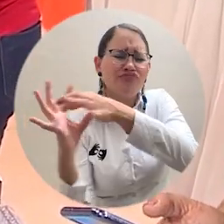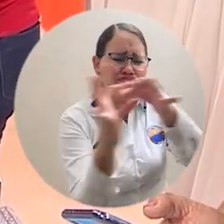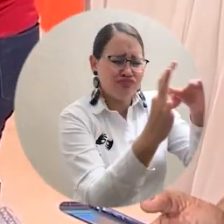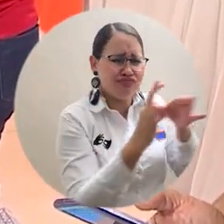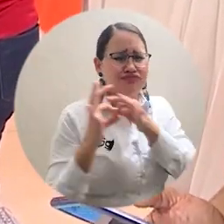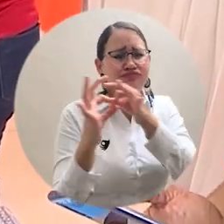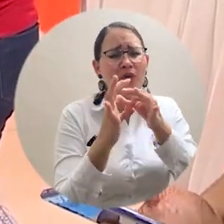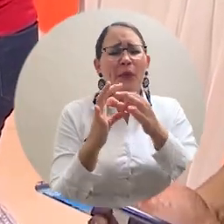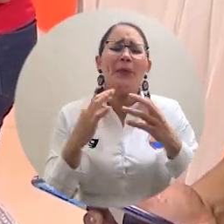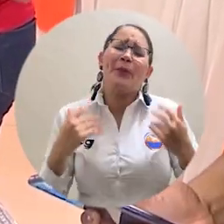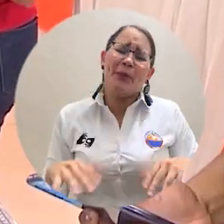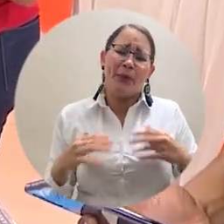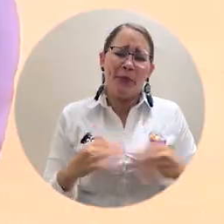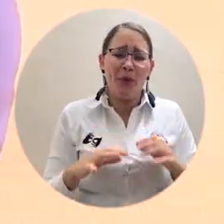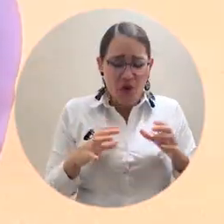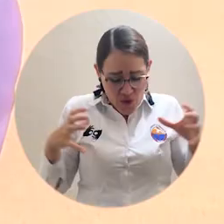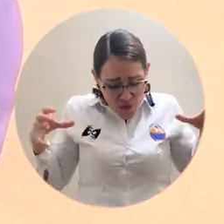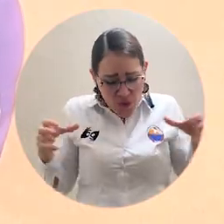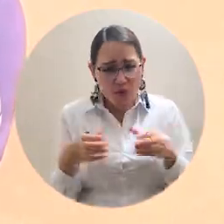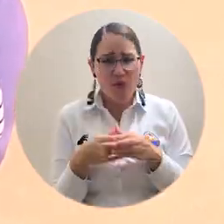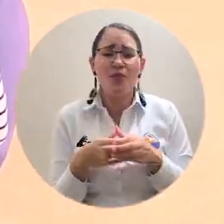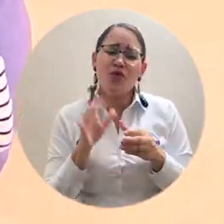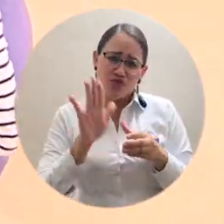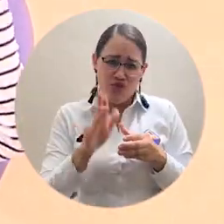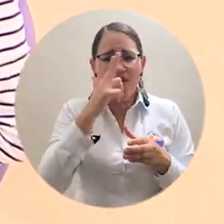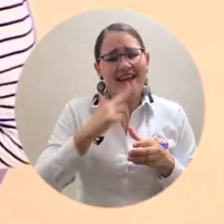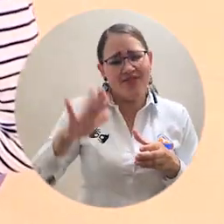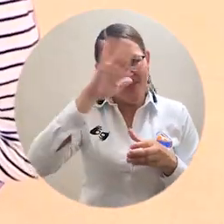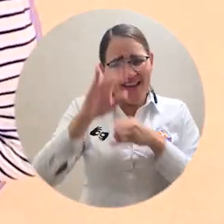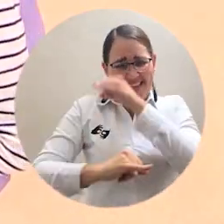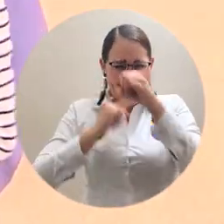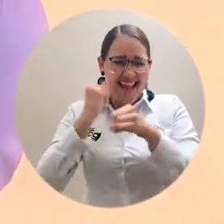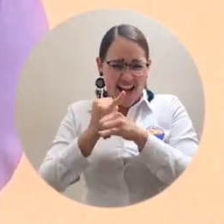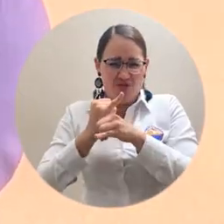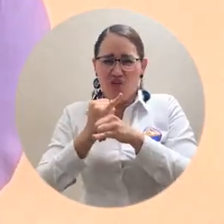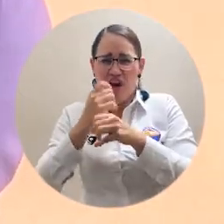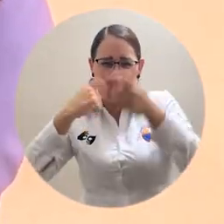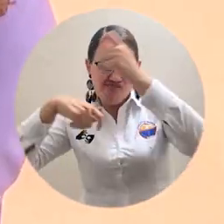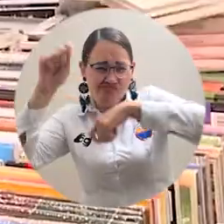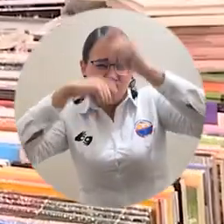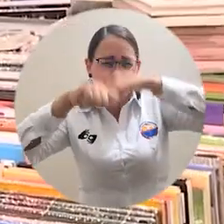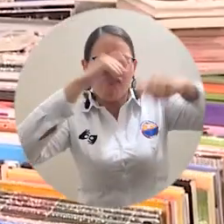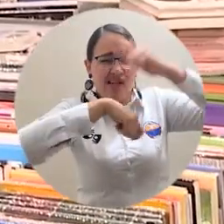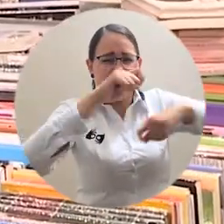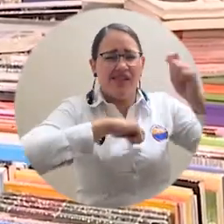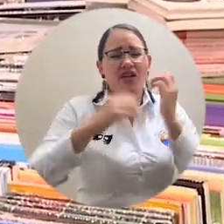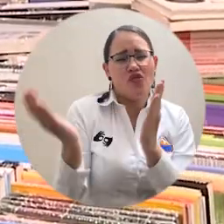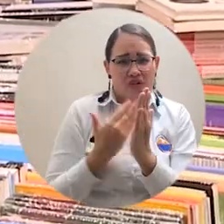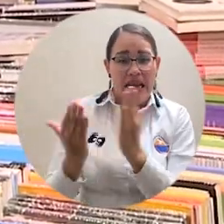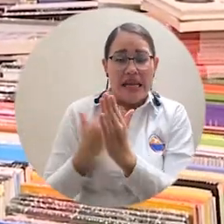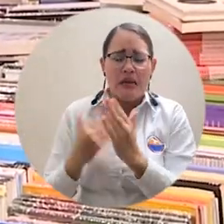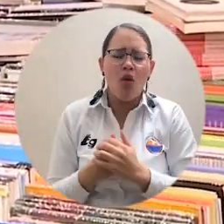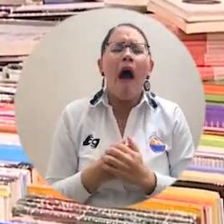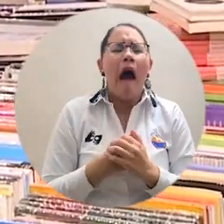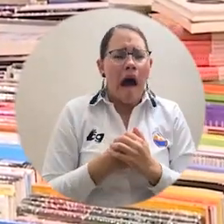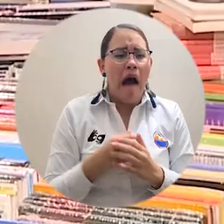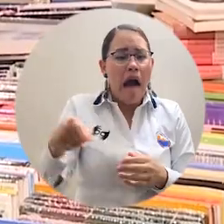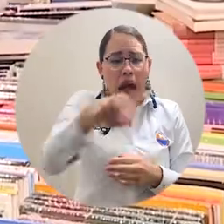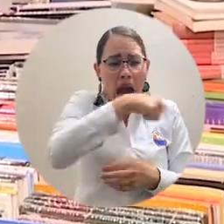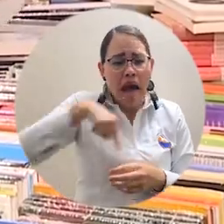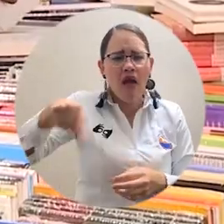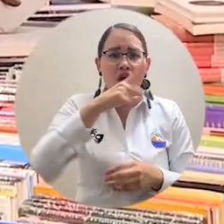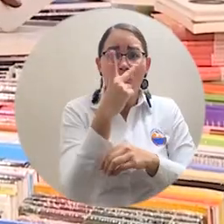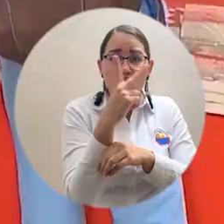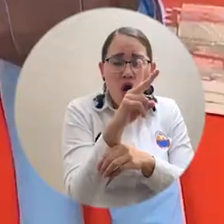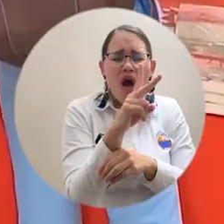Colombia han hecho una alianza estratégica con este distribuidor nacional e internacional para poder fomentar y promover que